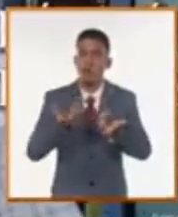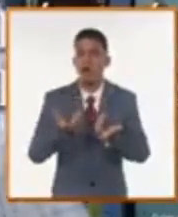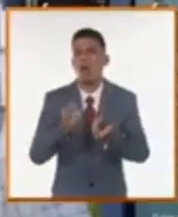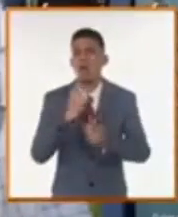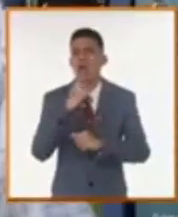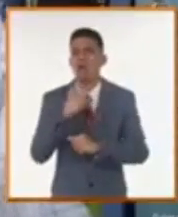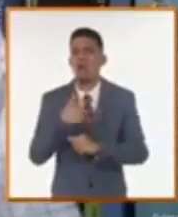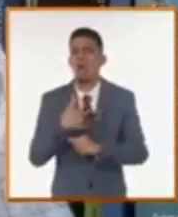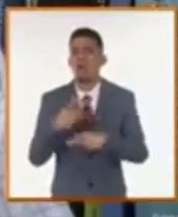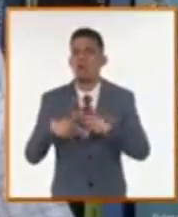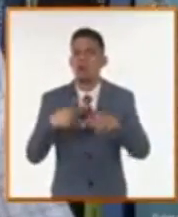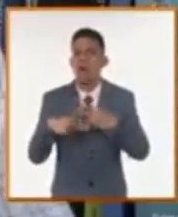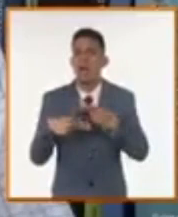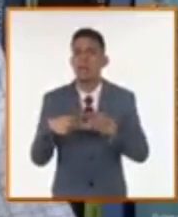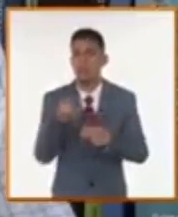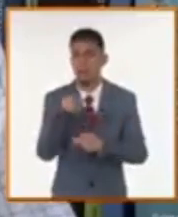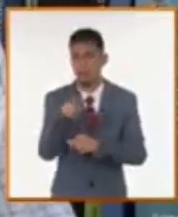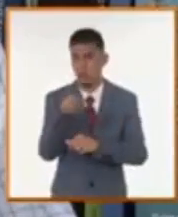en territorio angolano.